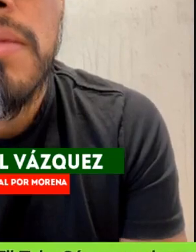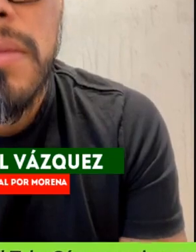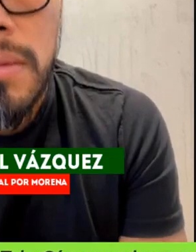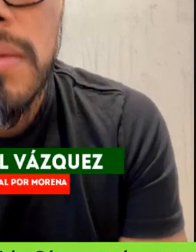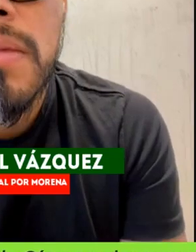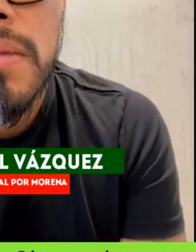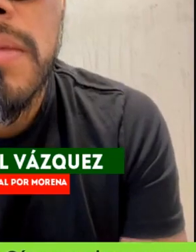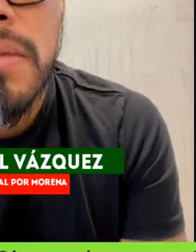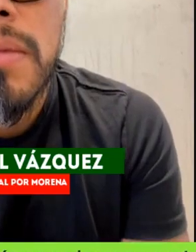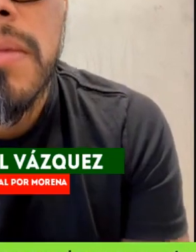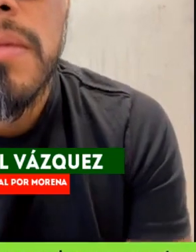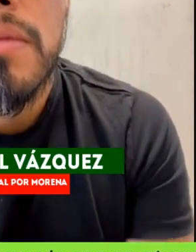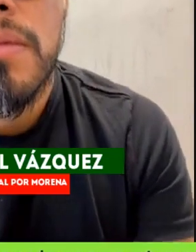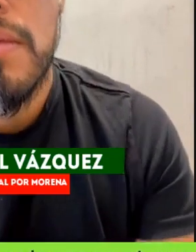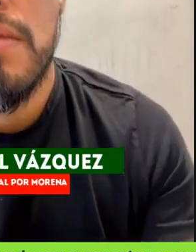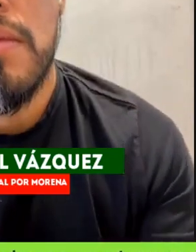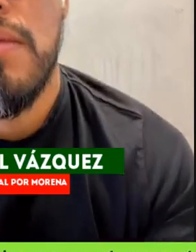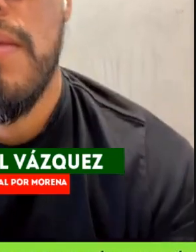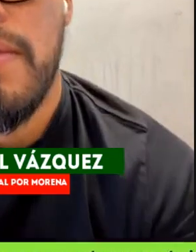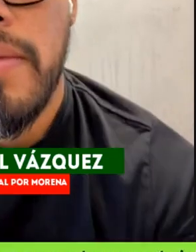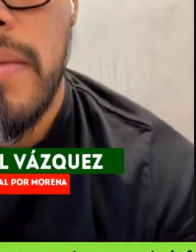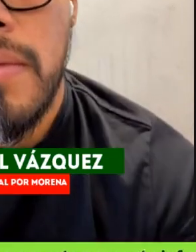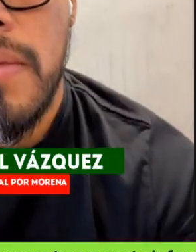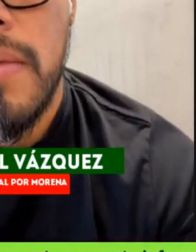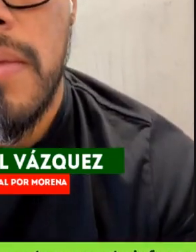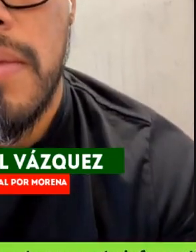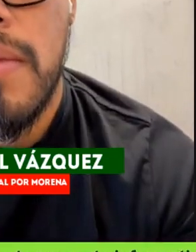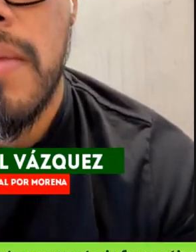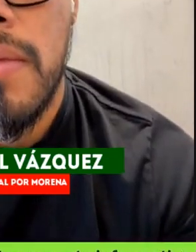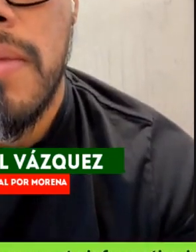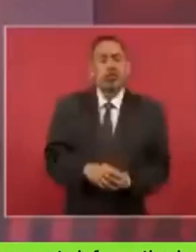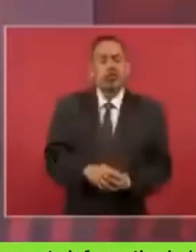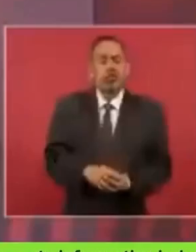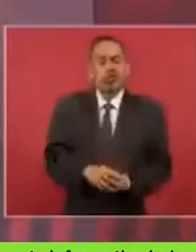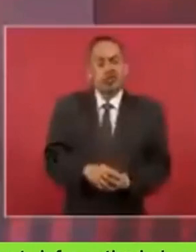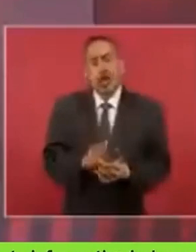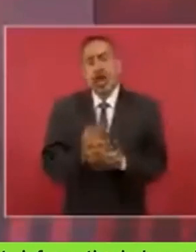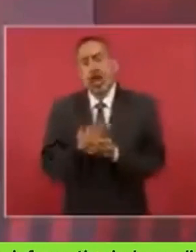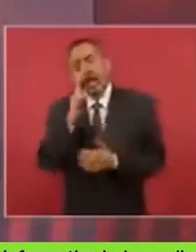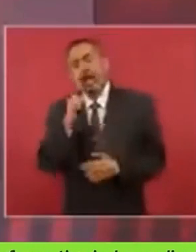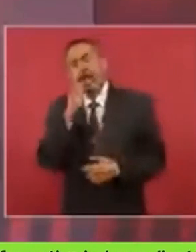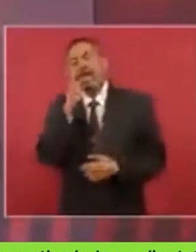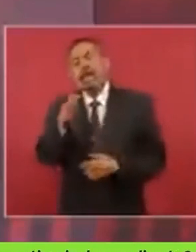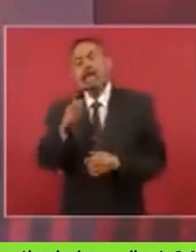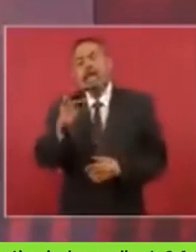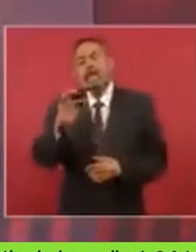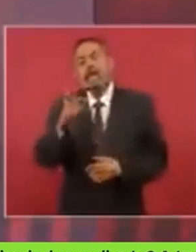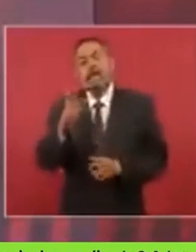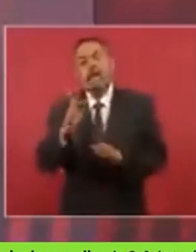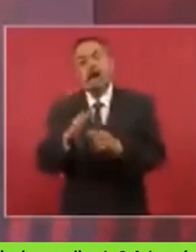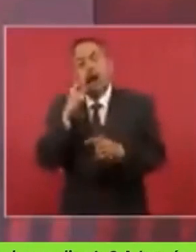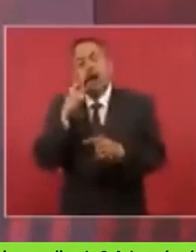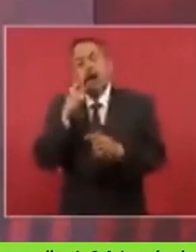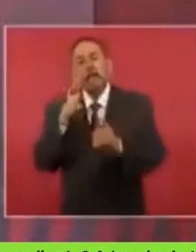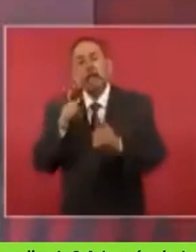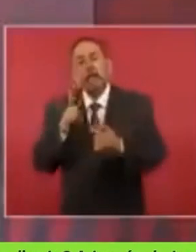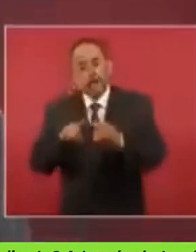a recordar lo que mencionó y comentamos adelante Adri primero